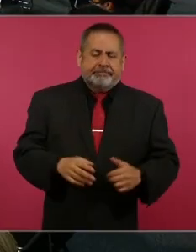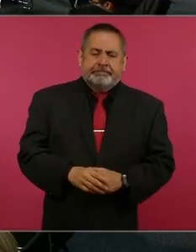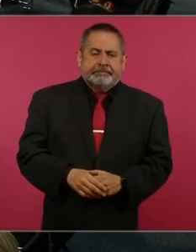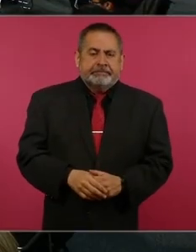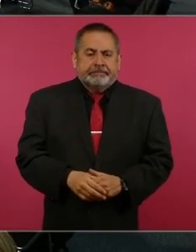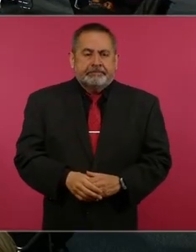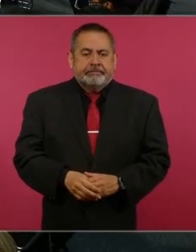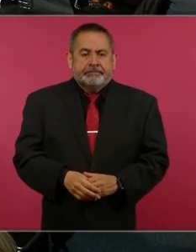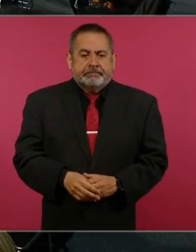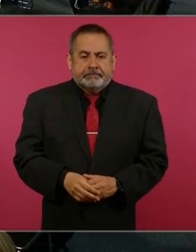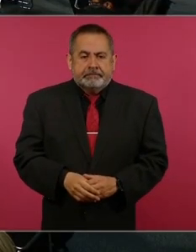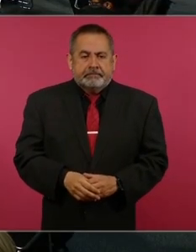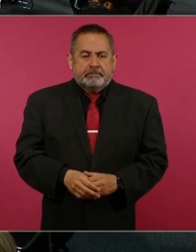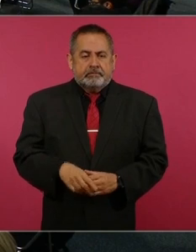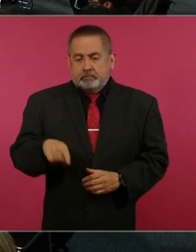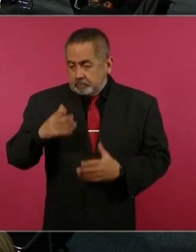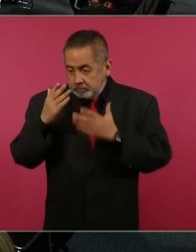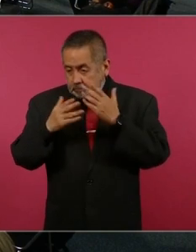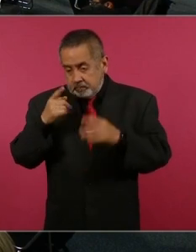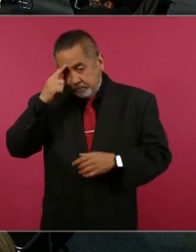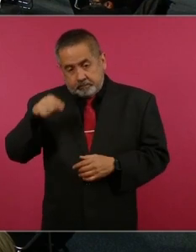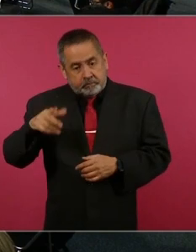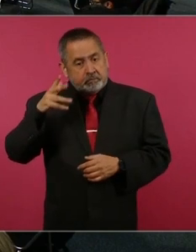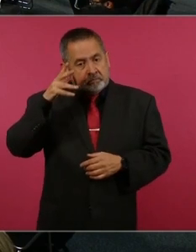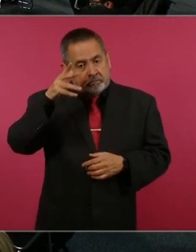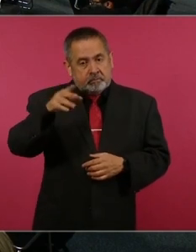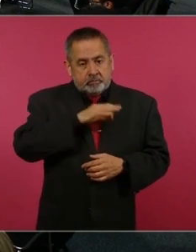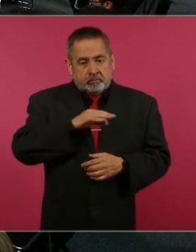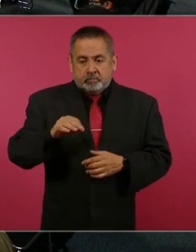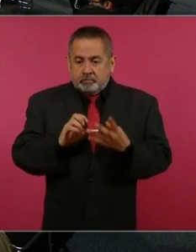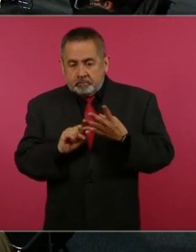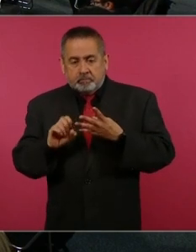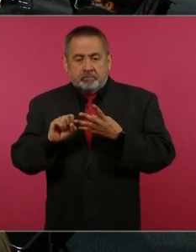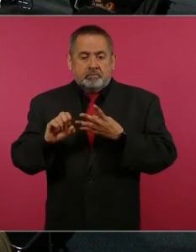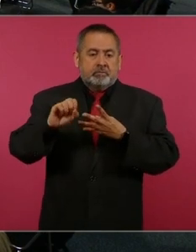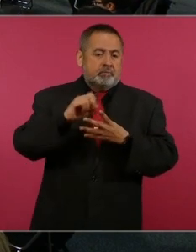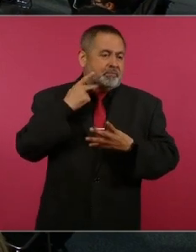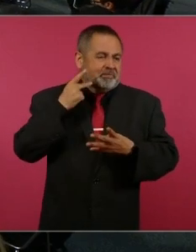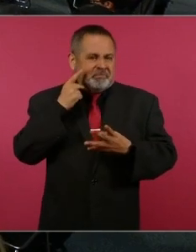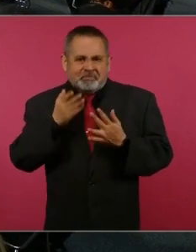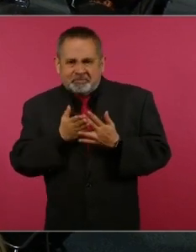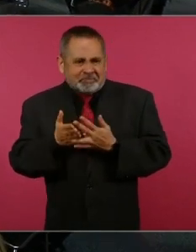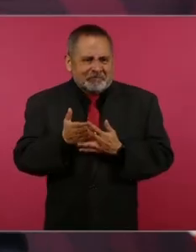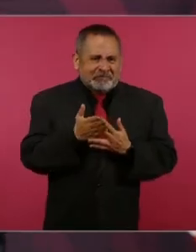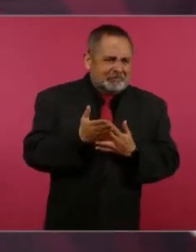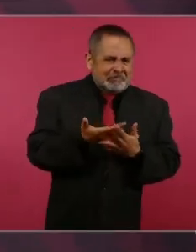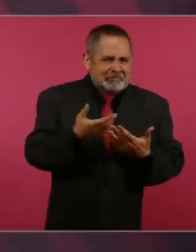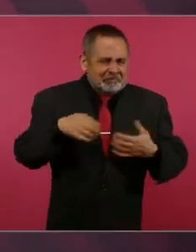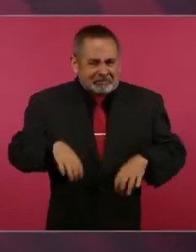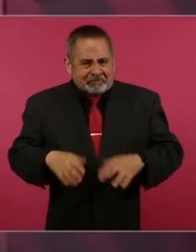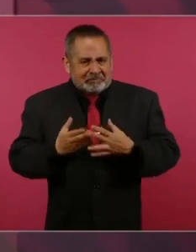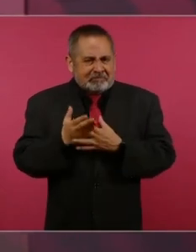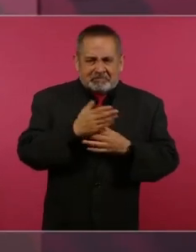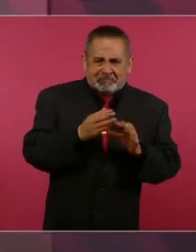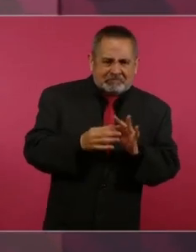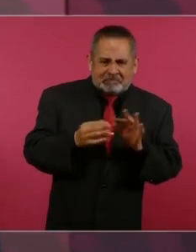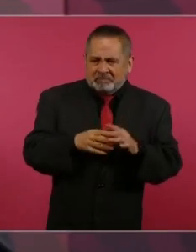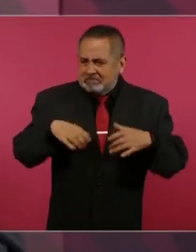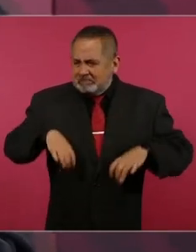O estudia para que vayas ascendiendo en la política y de vivir